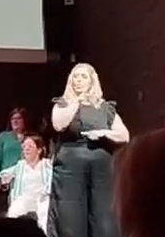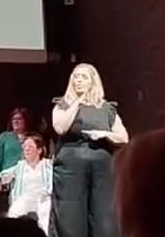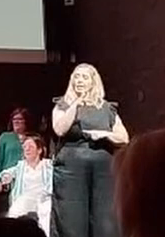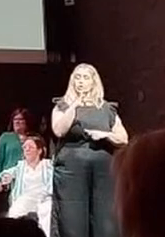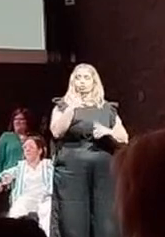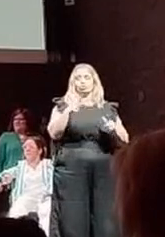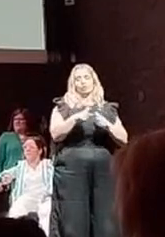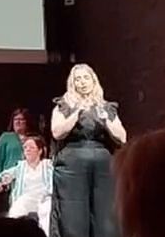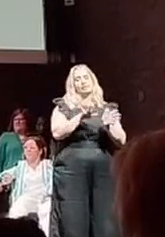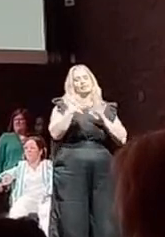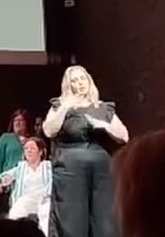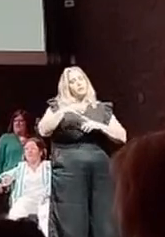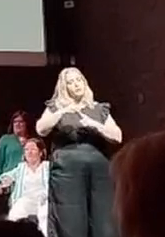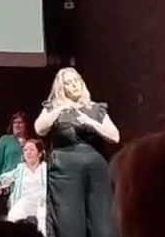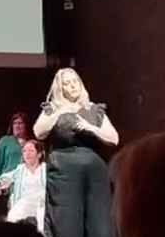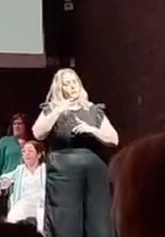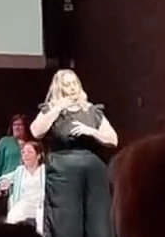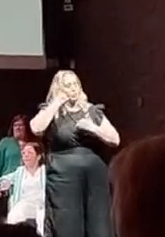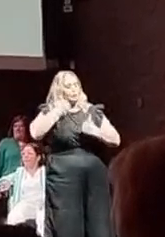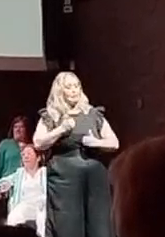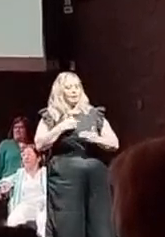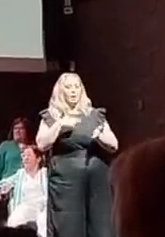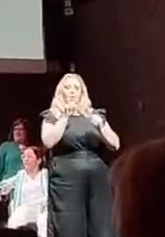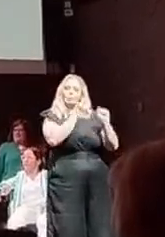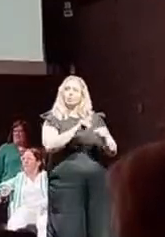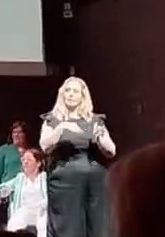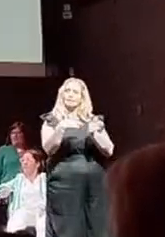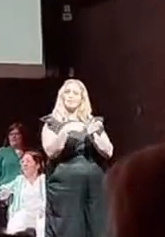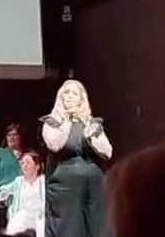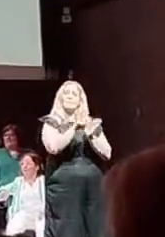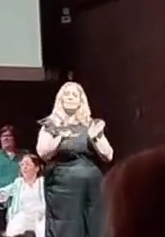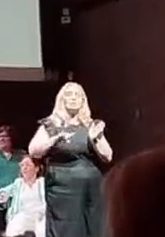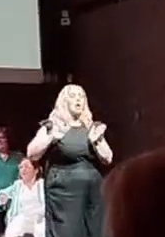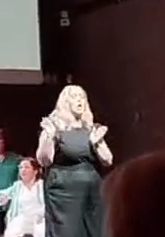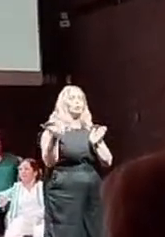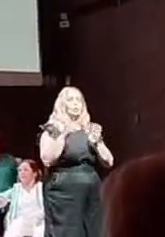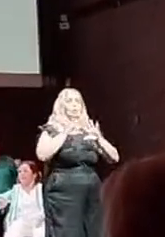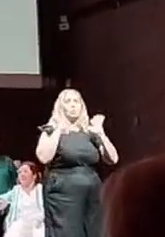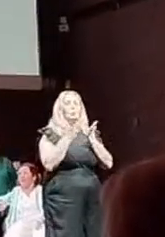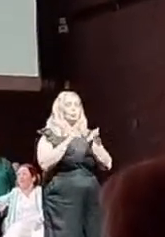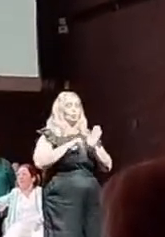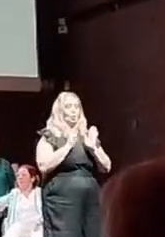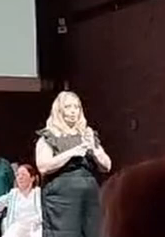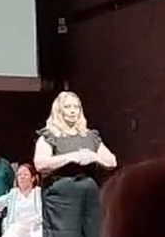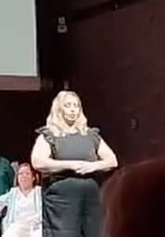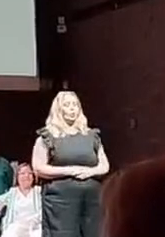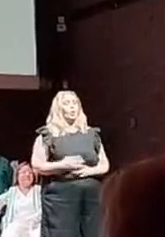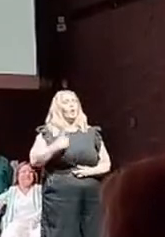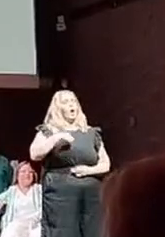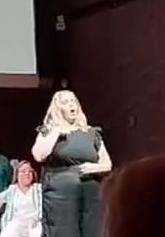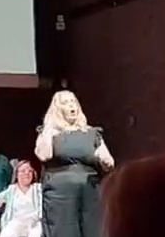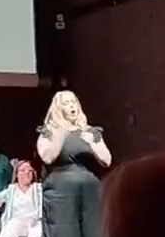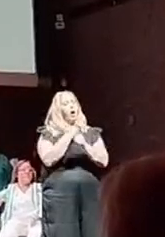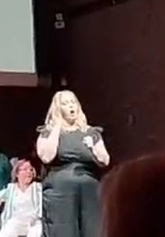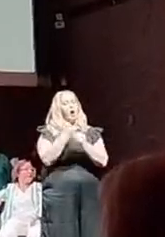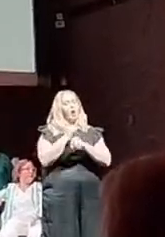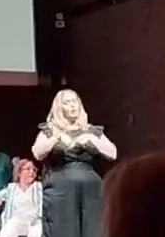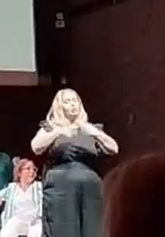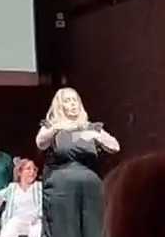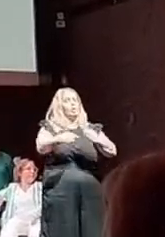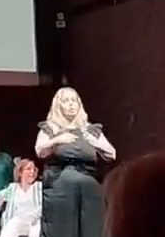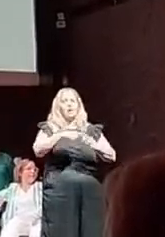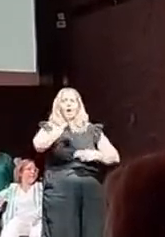derechos fundamentales, protegidos y exigibles para todas las personas en todo el mundo. Trabajamos cada día de